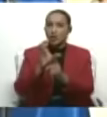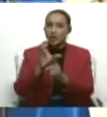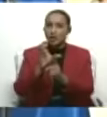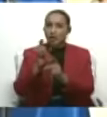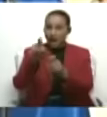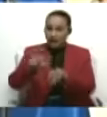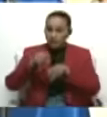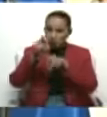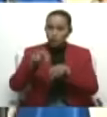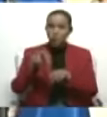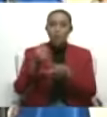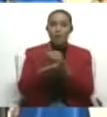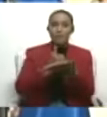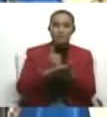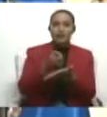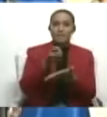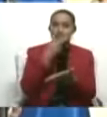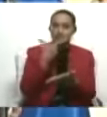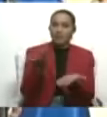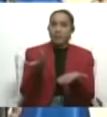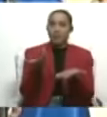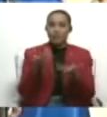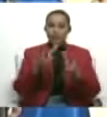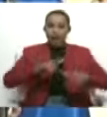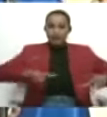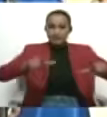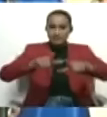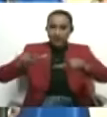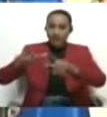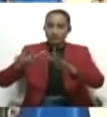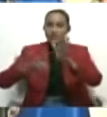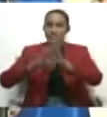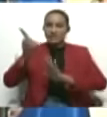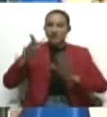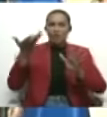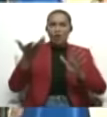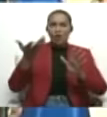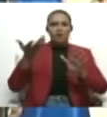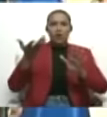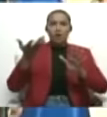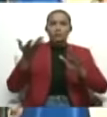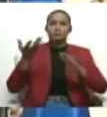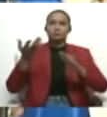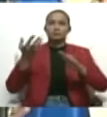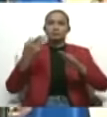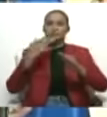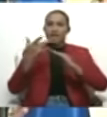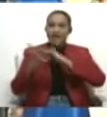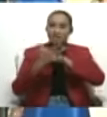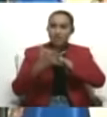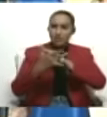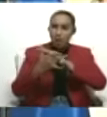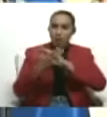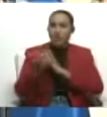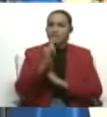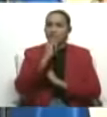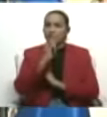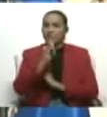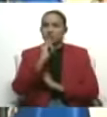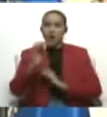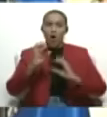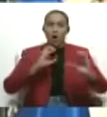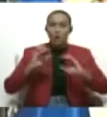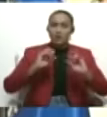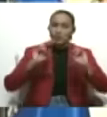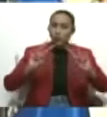farmacéutica, desarrollo de espacio ultraterrestre, esfera de las tecnologías de información y comunicación e